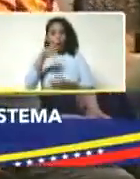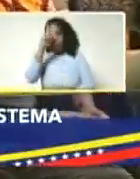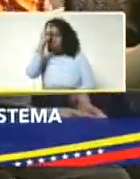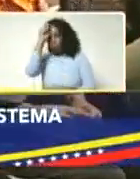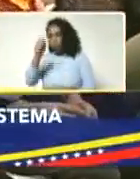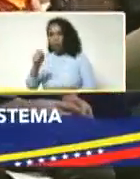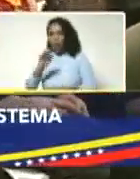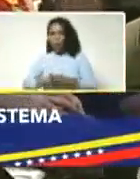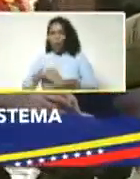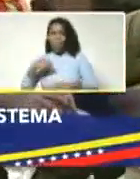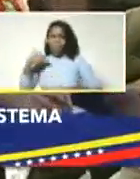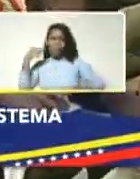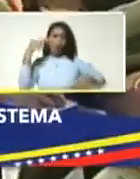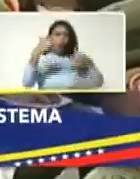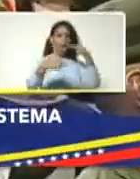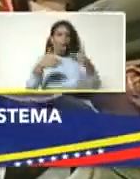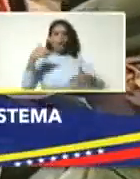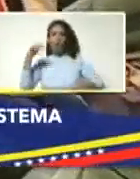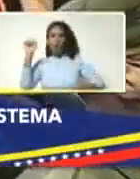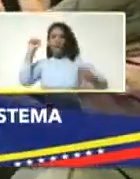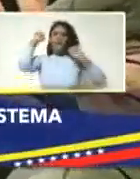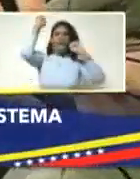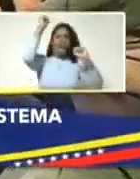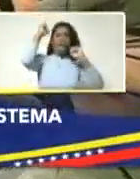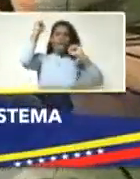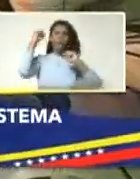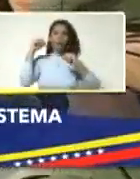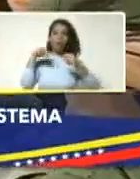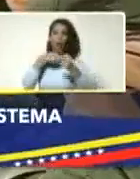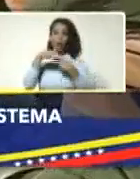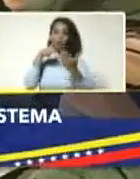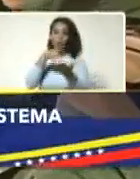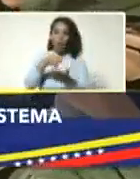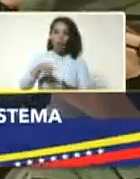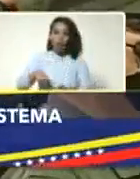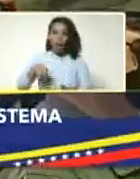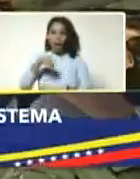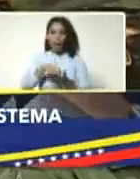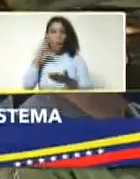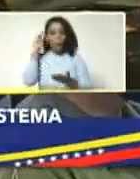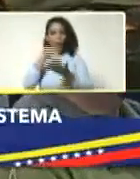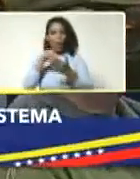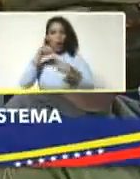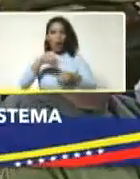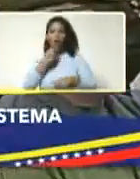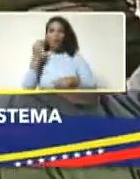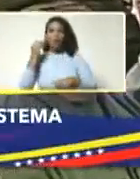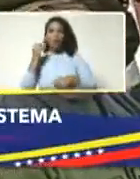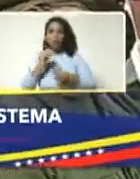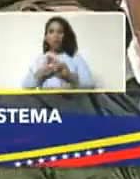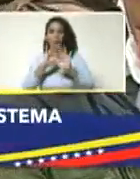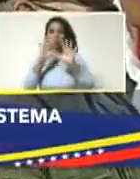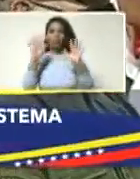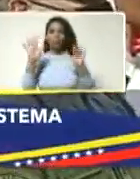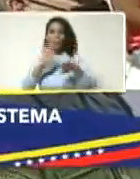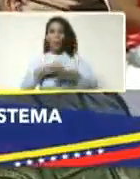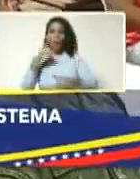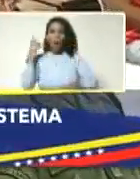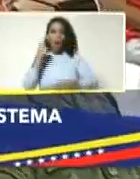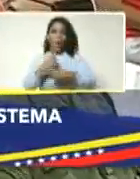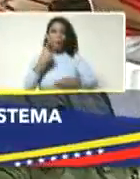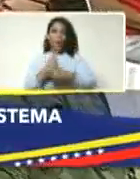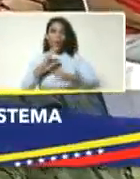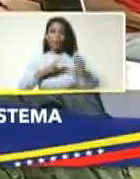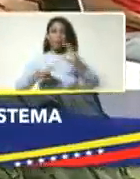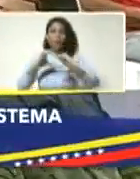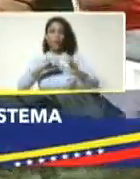por malandros o por guarimberos. Desde que la revolución llegó al estado Miranda, hoy la juventud brilla por las olimpiadas científicas,